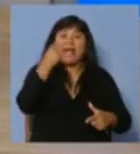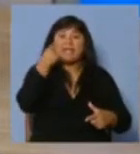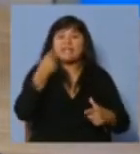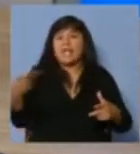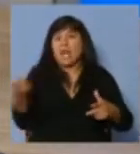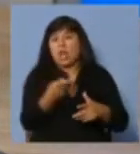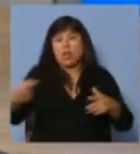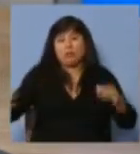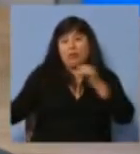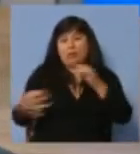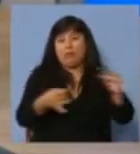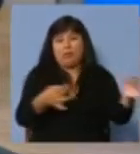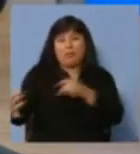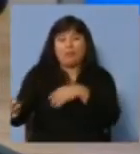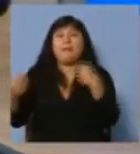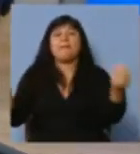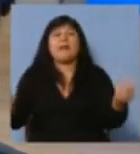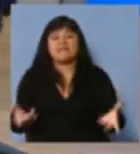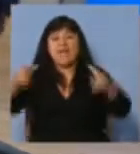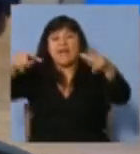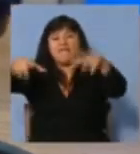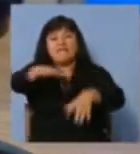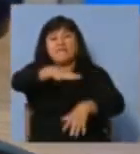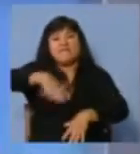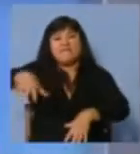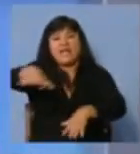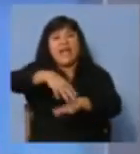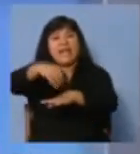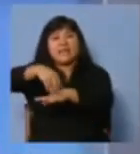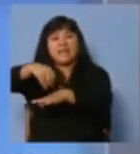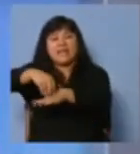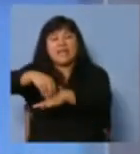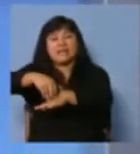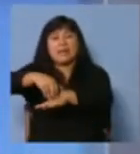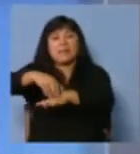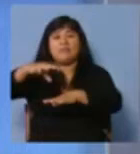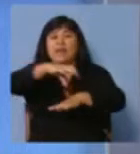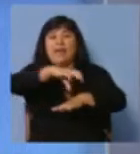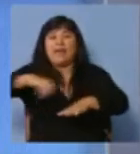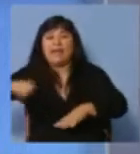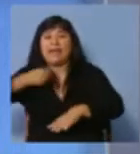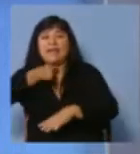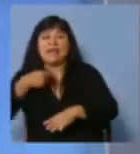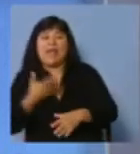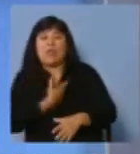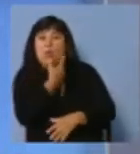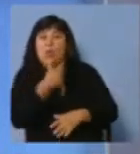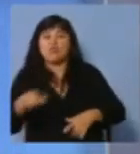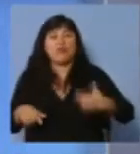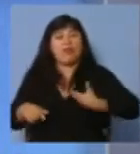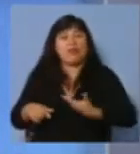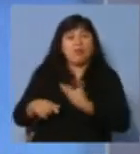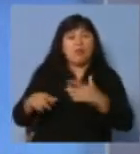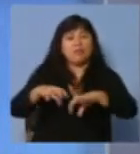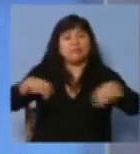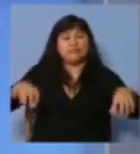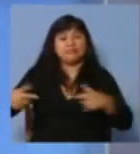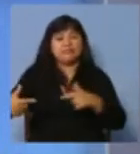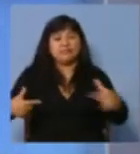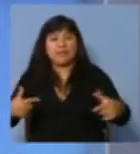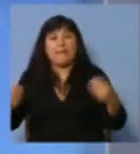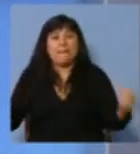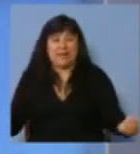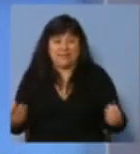que dimensión es esa finca que cuánto mide y bueno en primer lugar muchísimas gracias a este